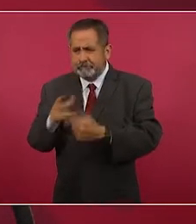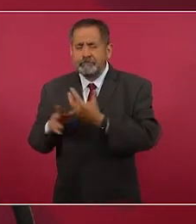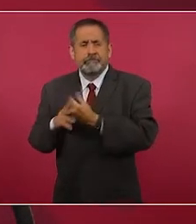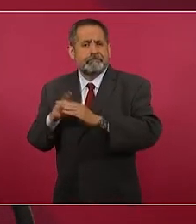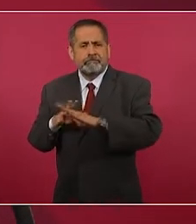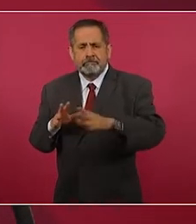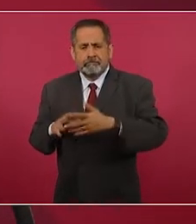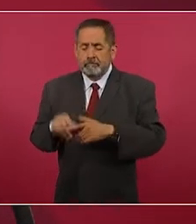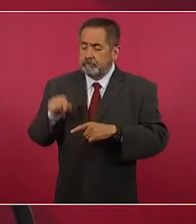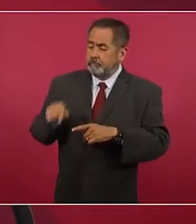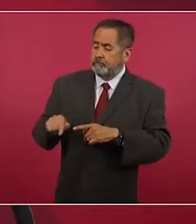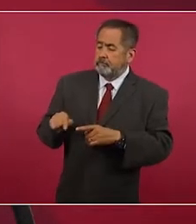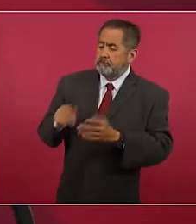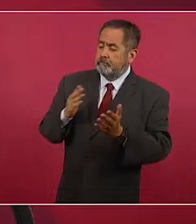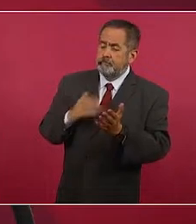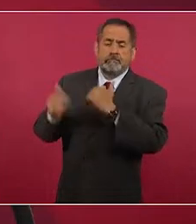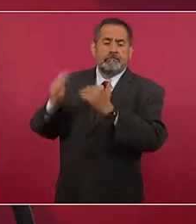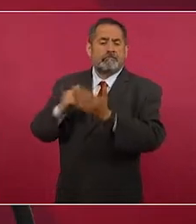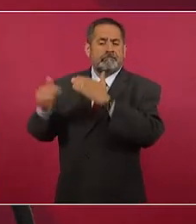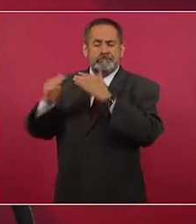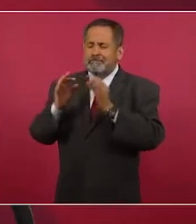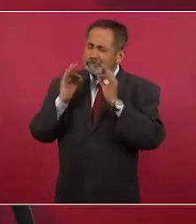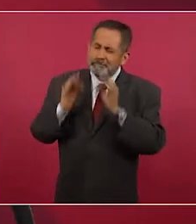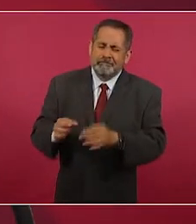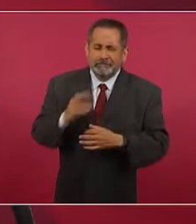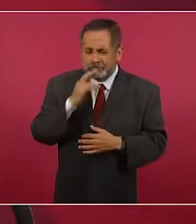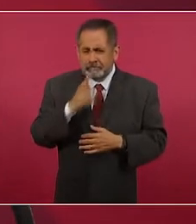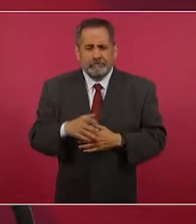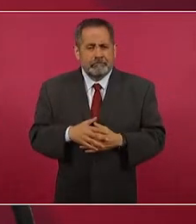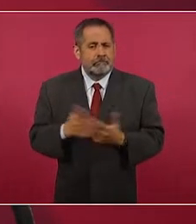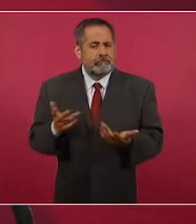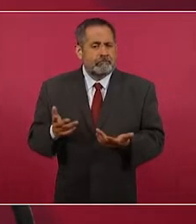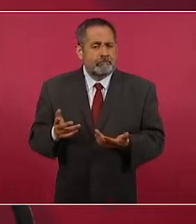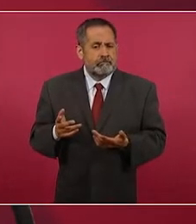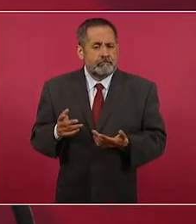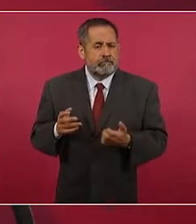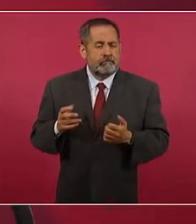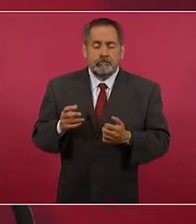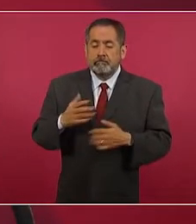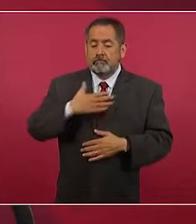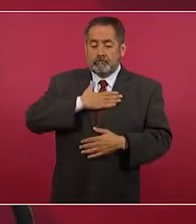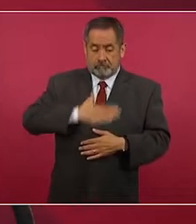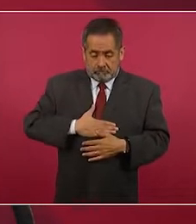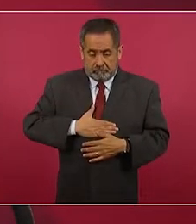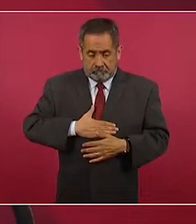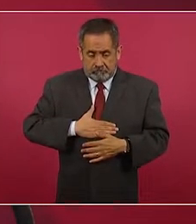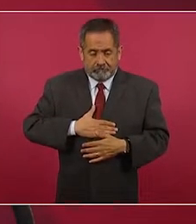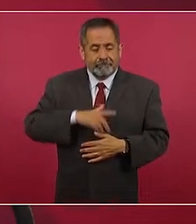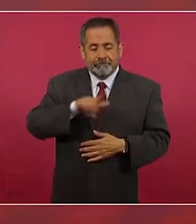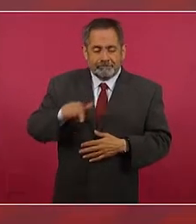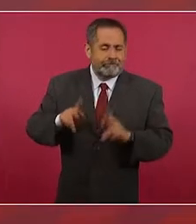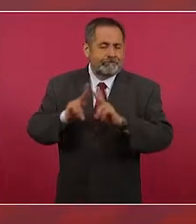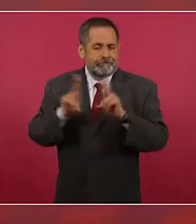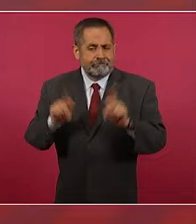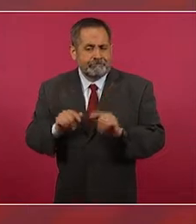que haya desarrollo. La paz es fruto de la justicia